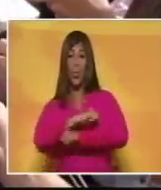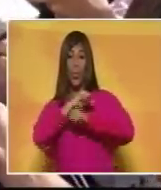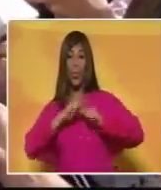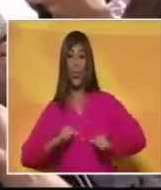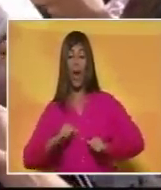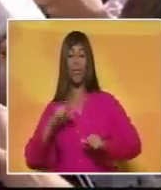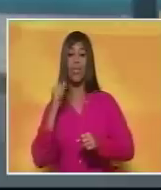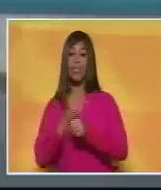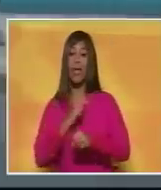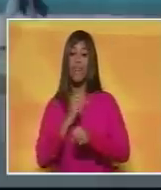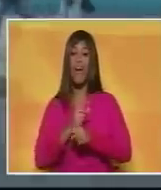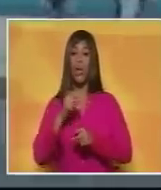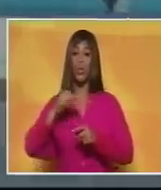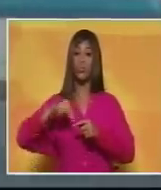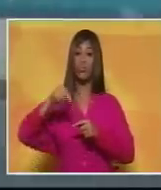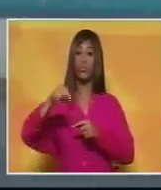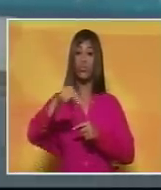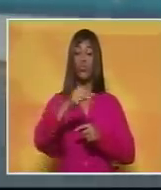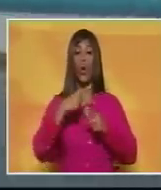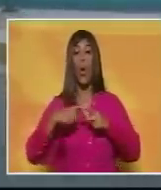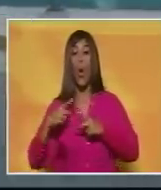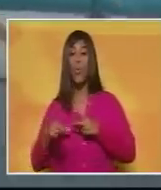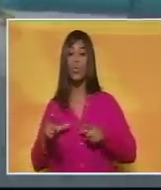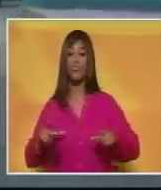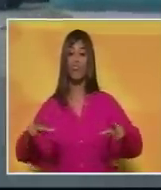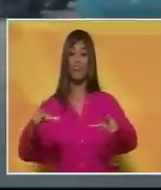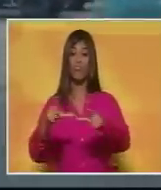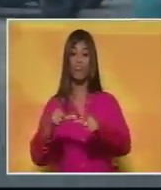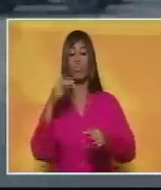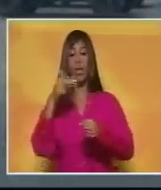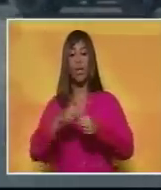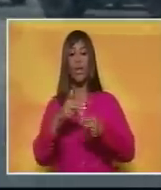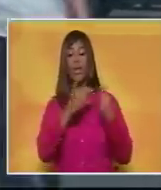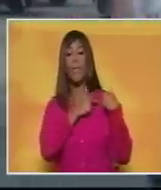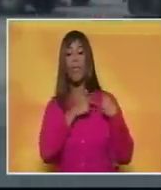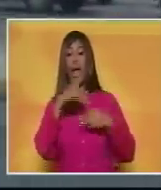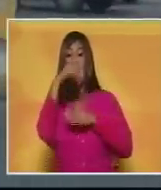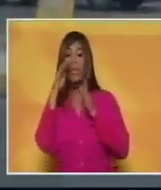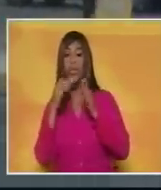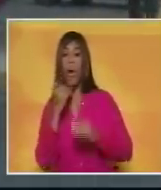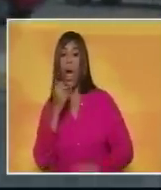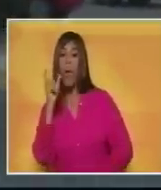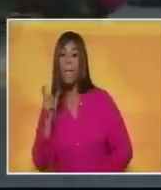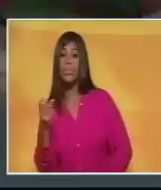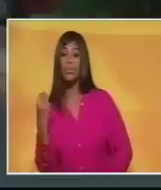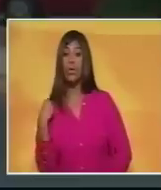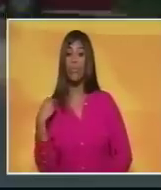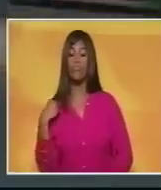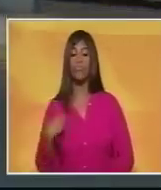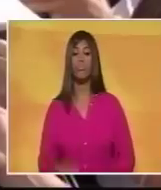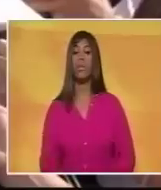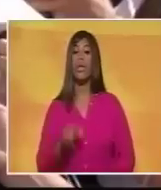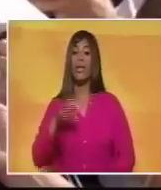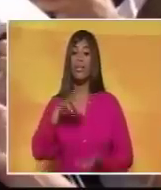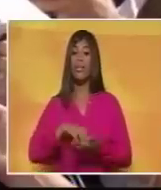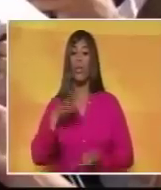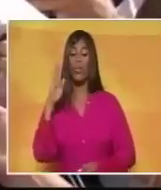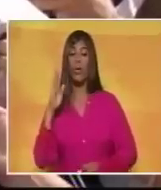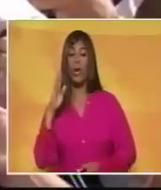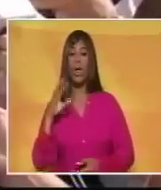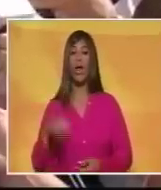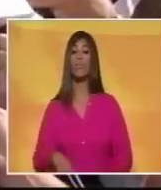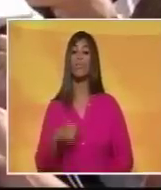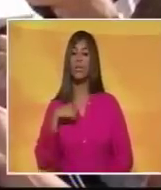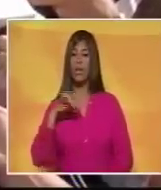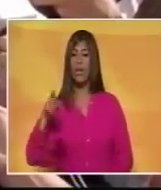Bolivariana se encuentran desplegados en las distintas estaciones de combustible para atender a la ciudadanía. Desde el Estado Lara, en alianza con